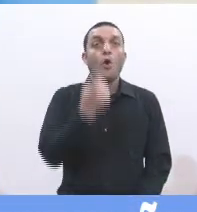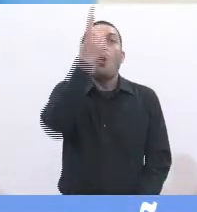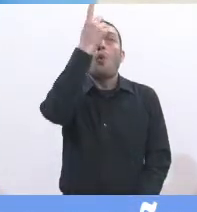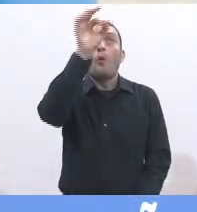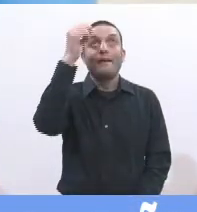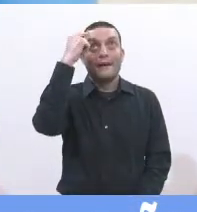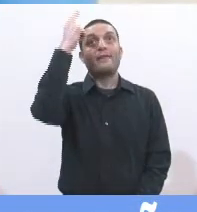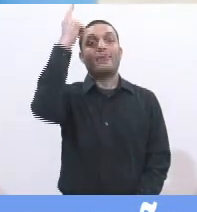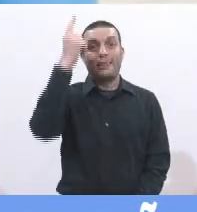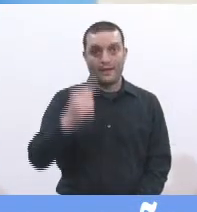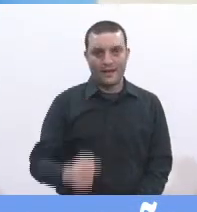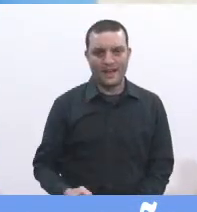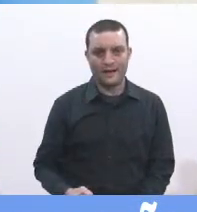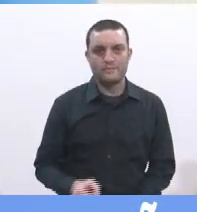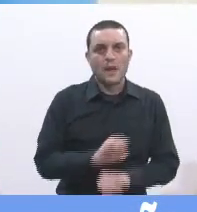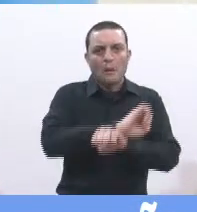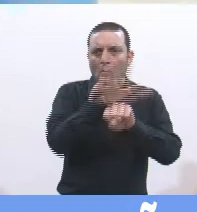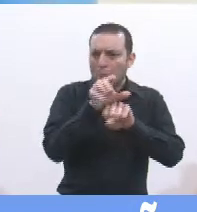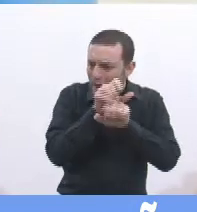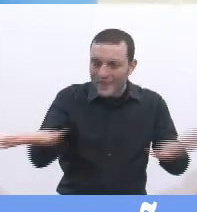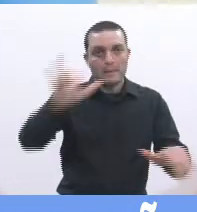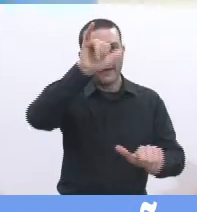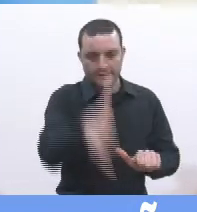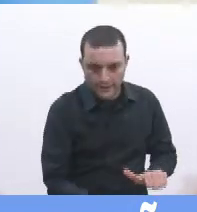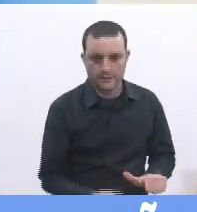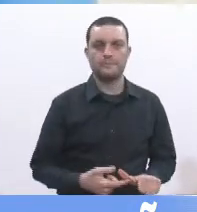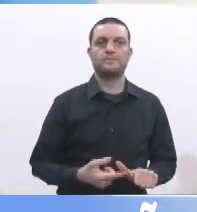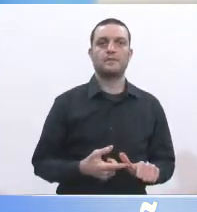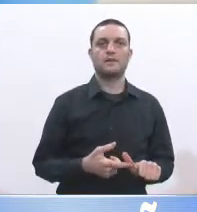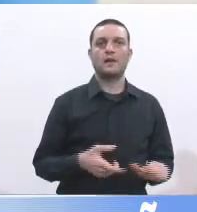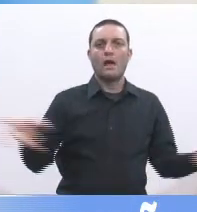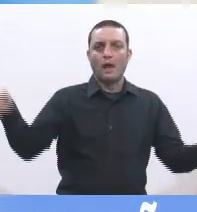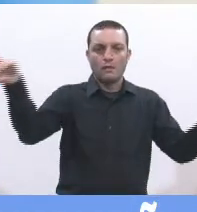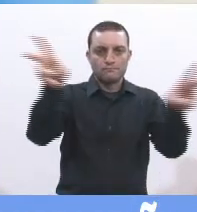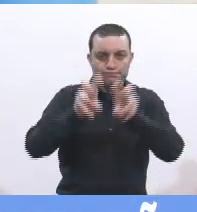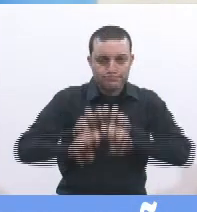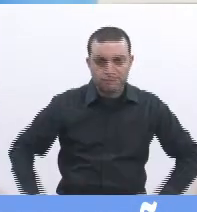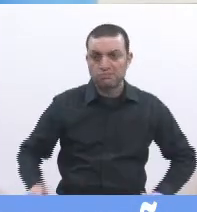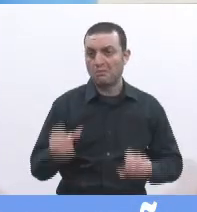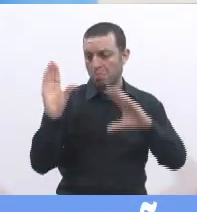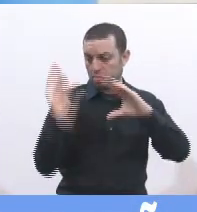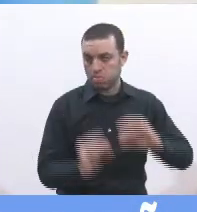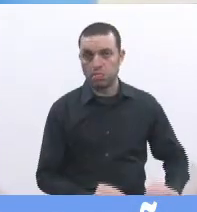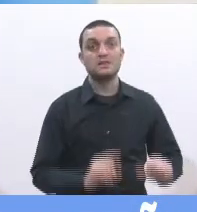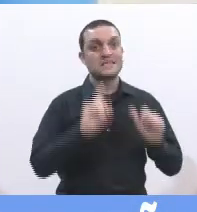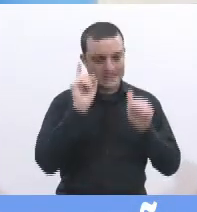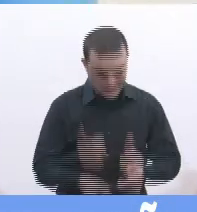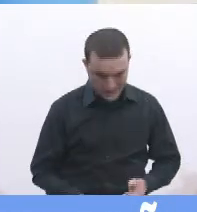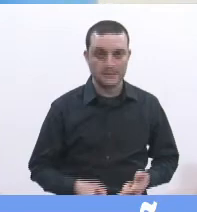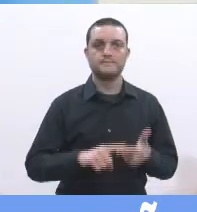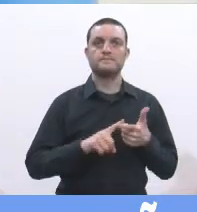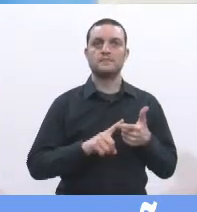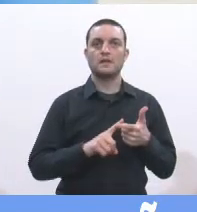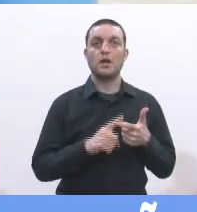la pandemia, en el medio de la baja recaudación, a una sola provincia, porque les esquiva electoralmente sacarle plata para